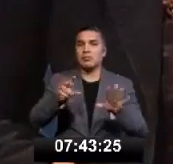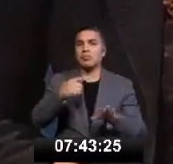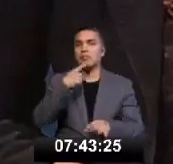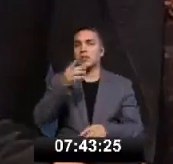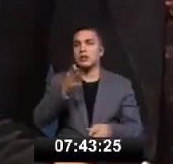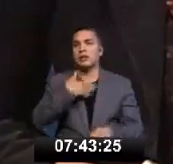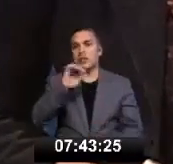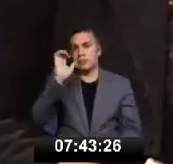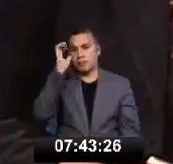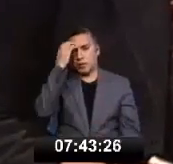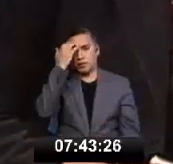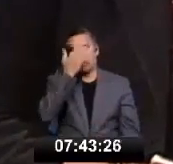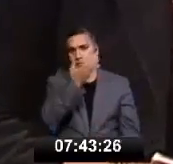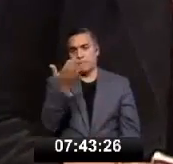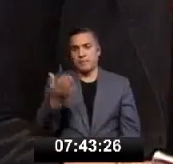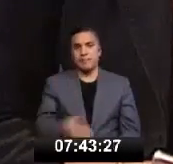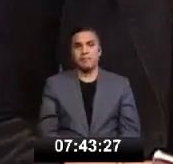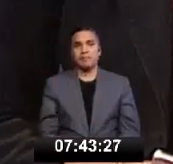expresado su preocupación.